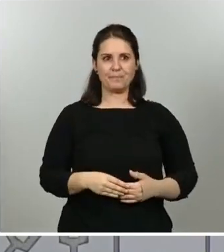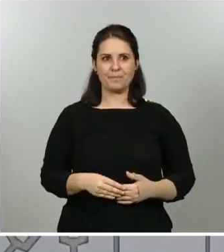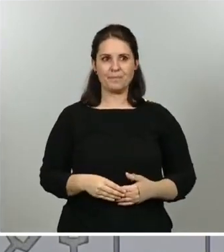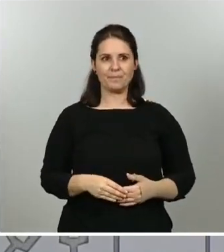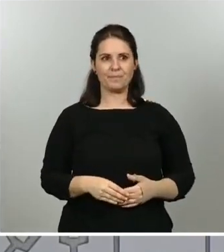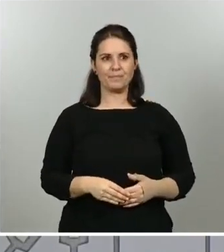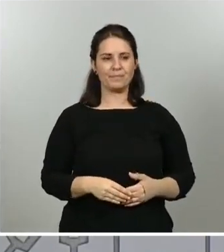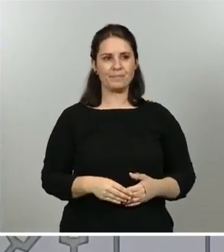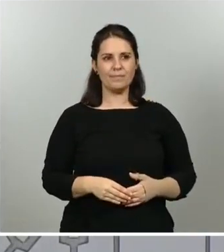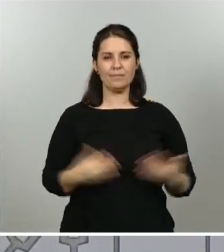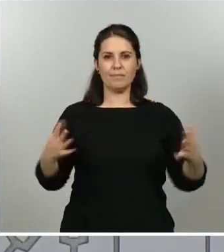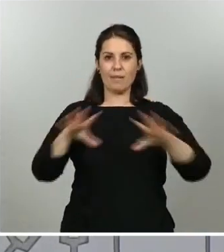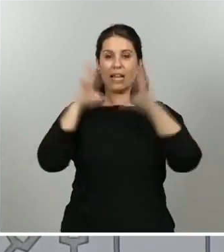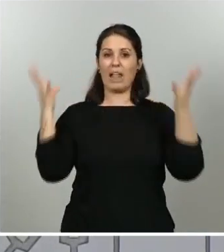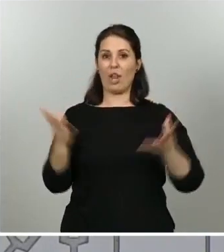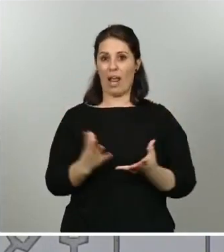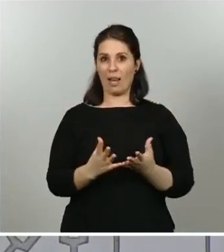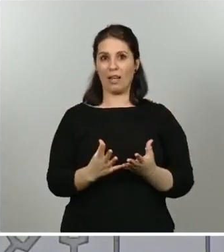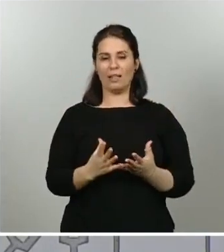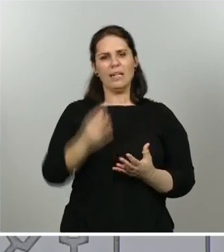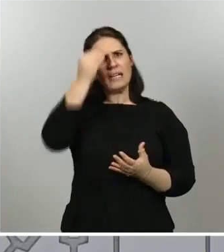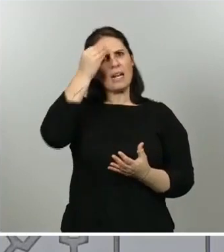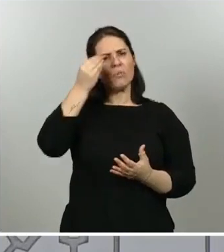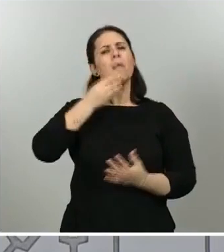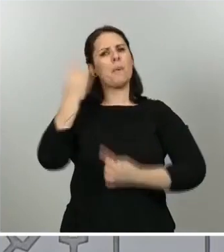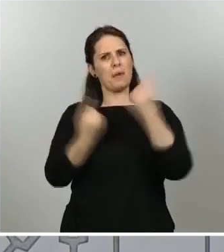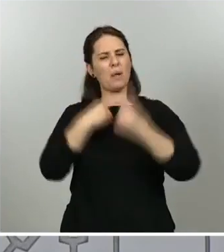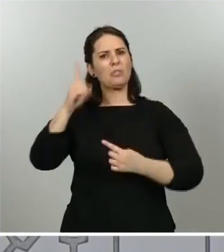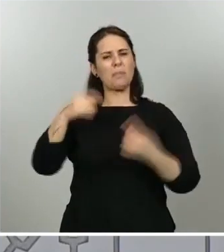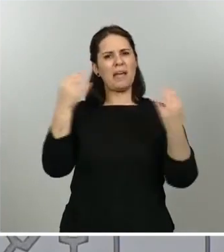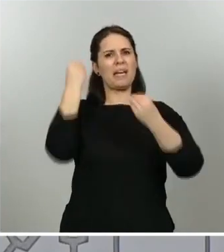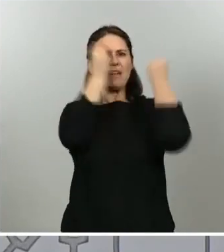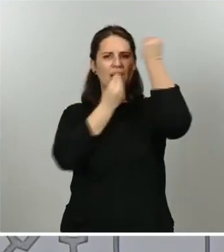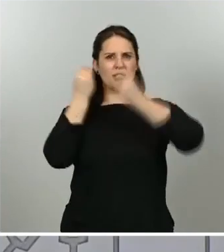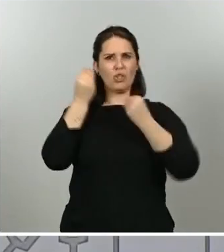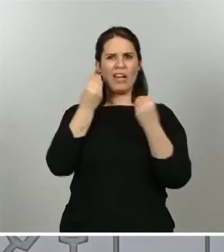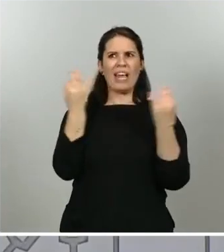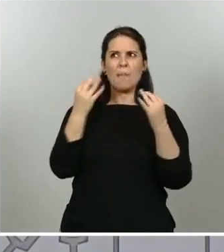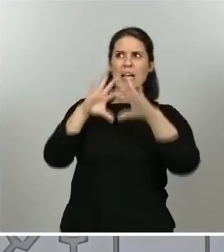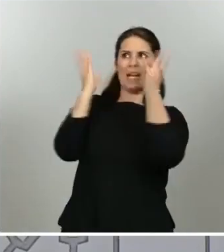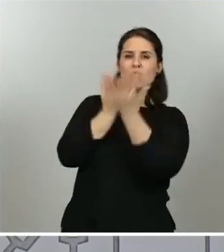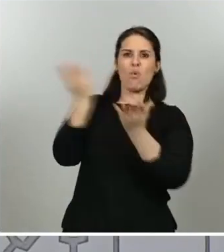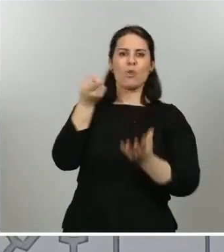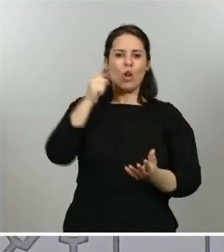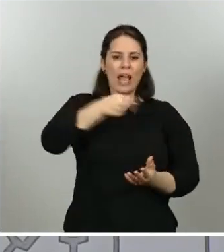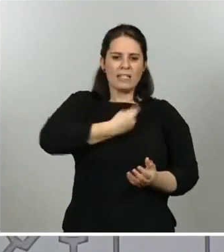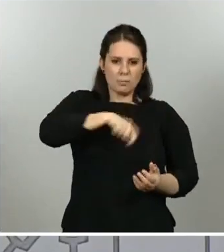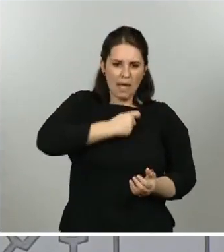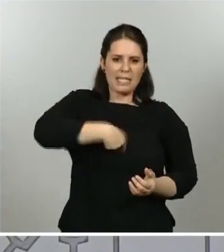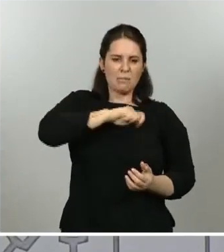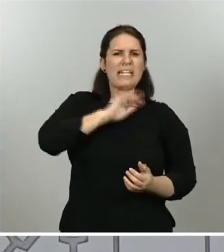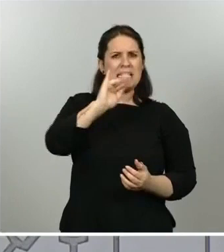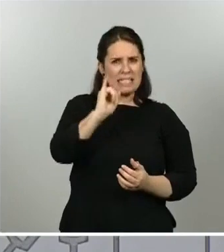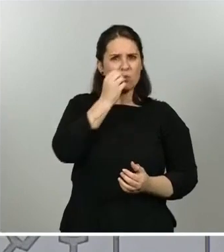A nivel internacional, creo que es bueno hacer de vez en cuando una reflexión sobre lo que sucede en el resto del mundo. Seguimos teniendo un país